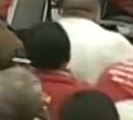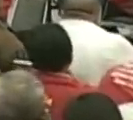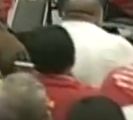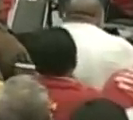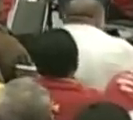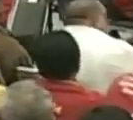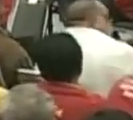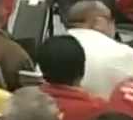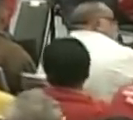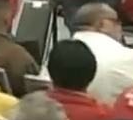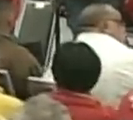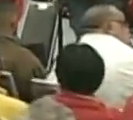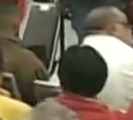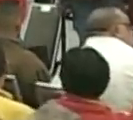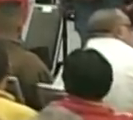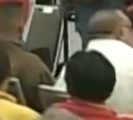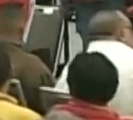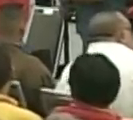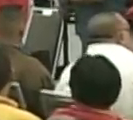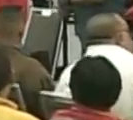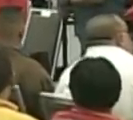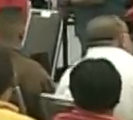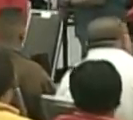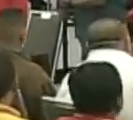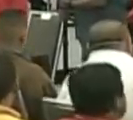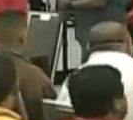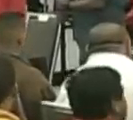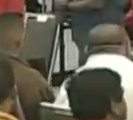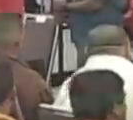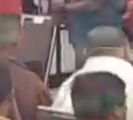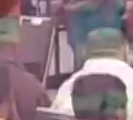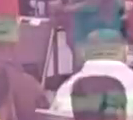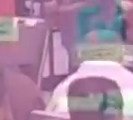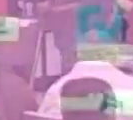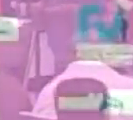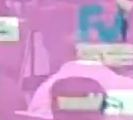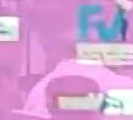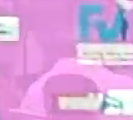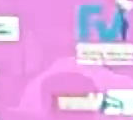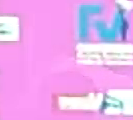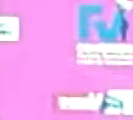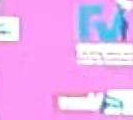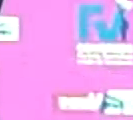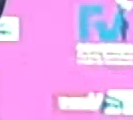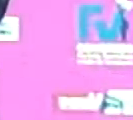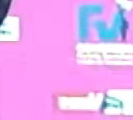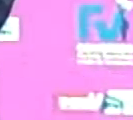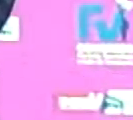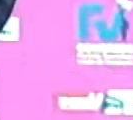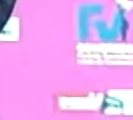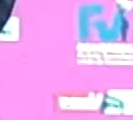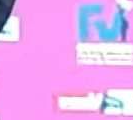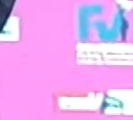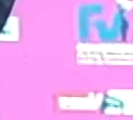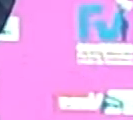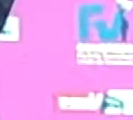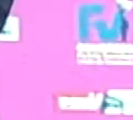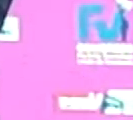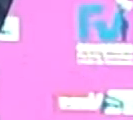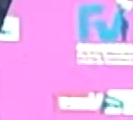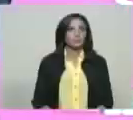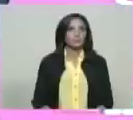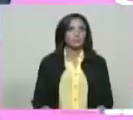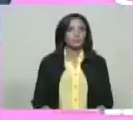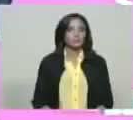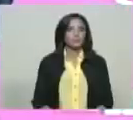dirigir, tomar el poder o gobernar si no mira el país, si no mira los pueblos, si no conoce de verdad los asuntos, la forma